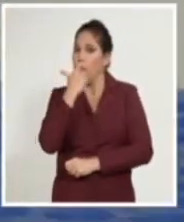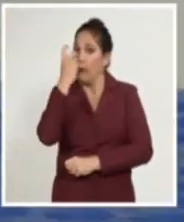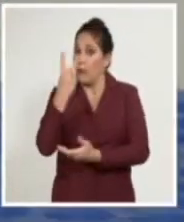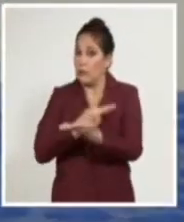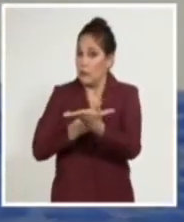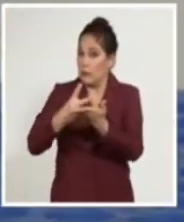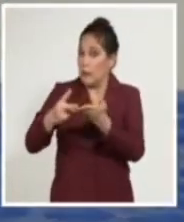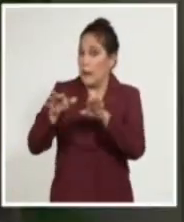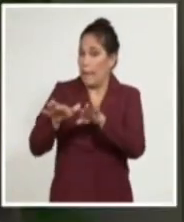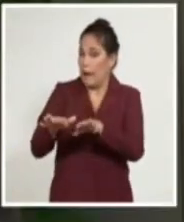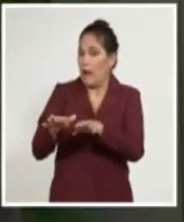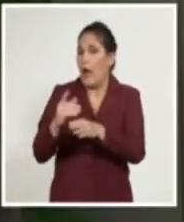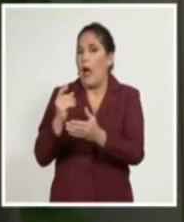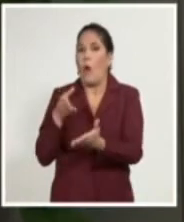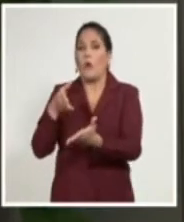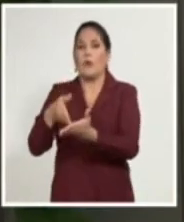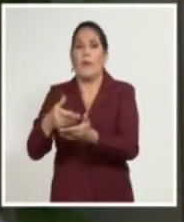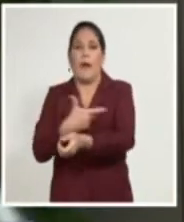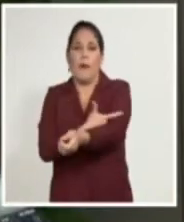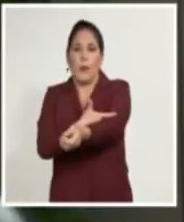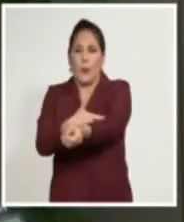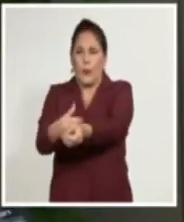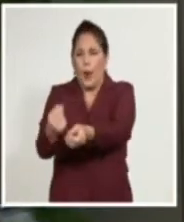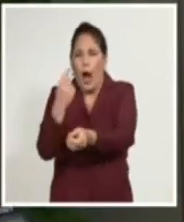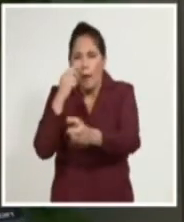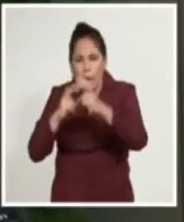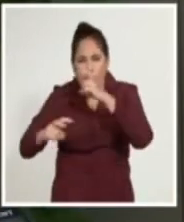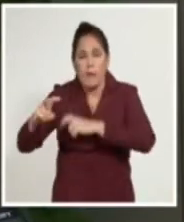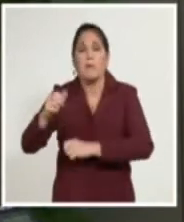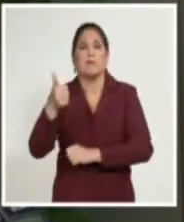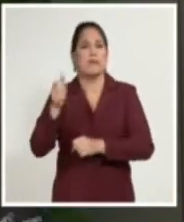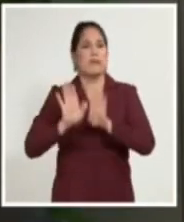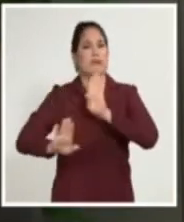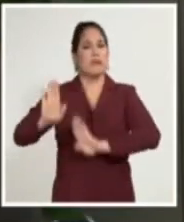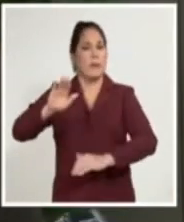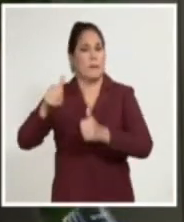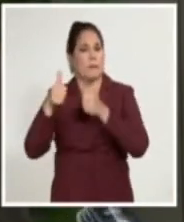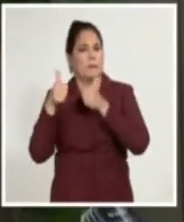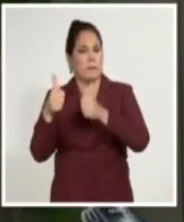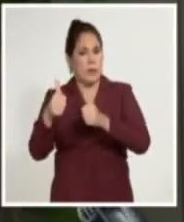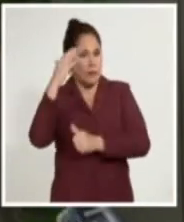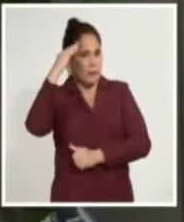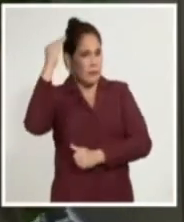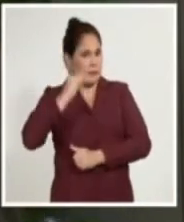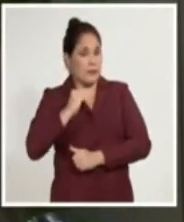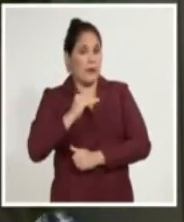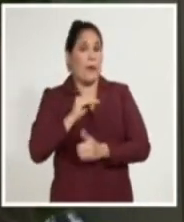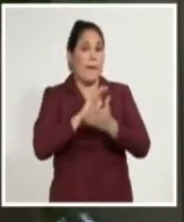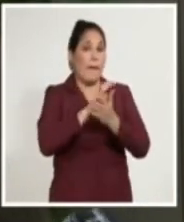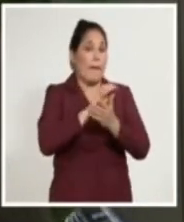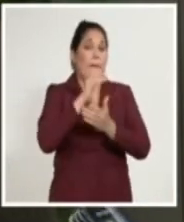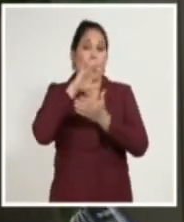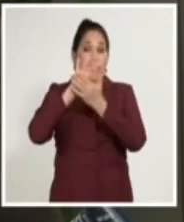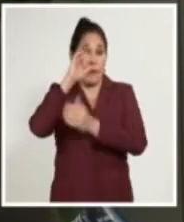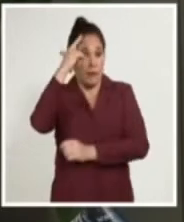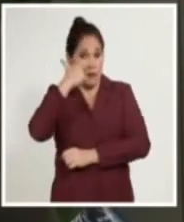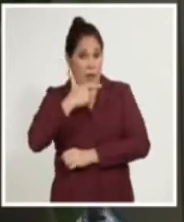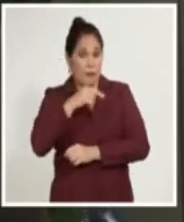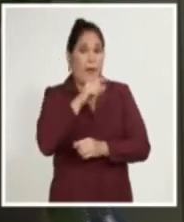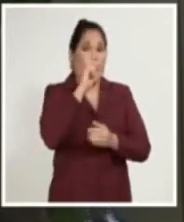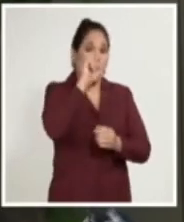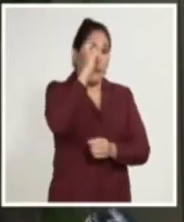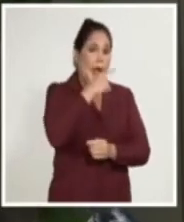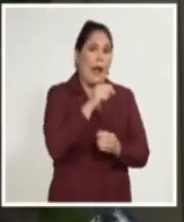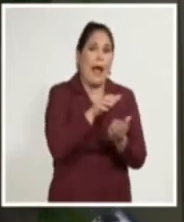días se evalúa la respuesta. Es decir, esa es la situación para poder presentar a la autoridad regulatoria